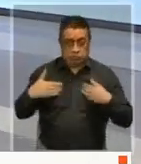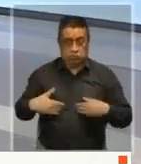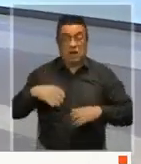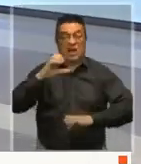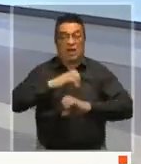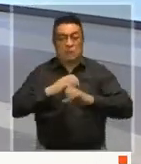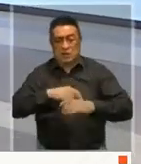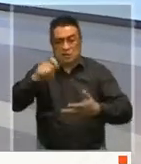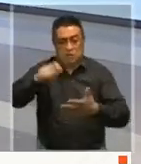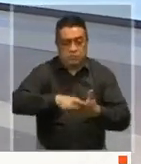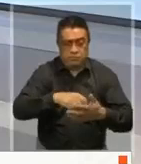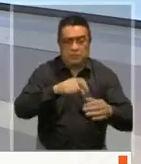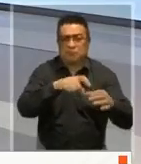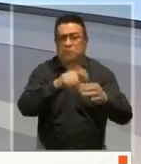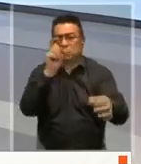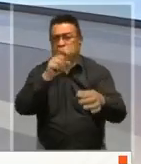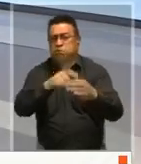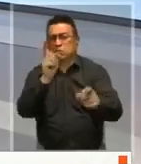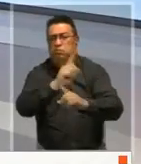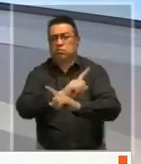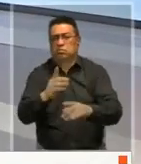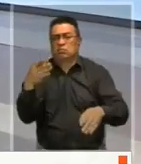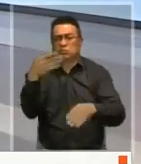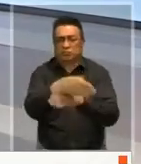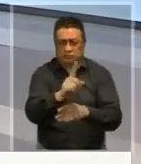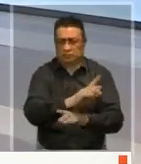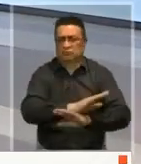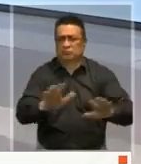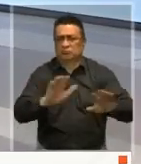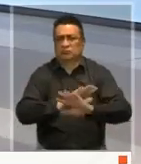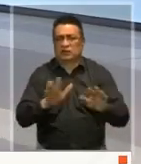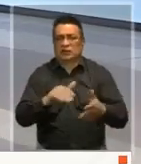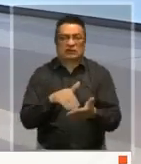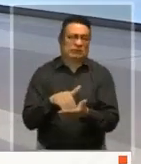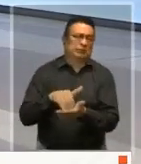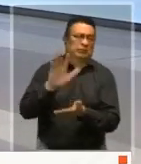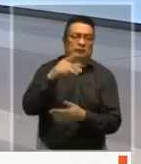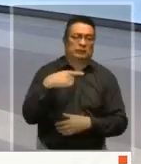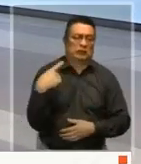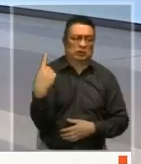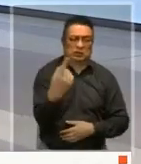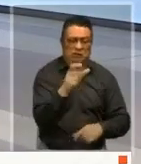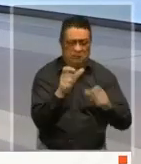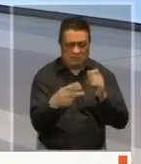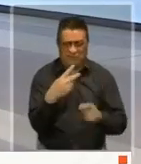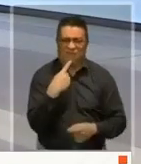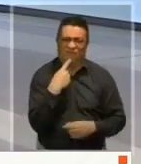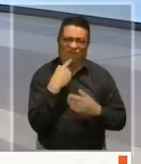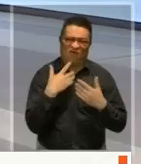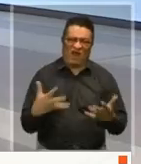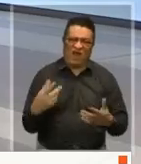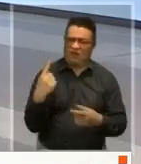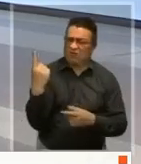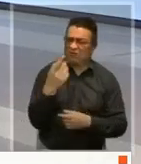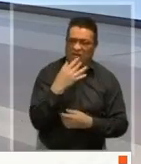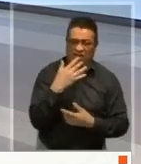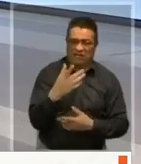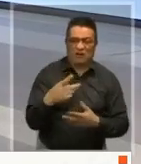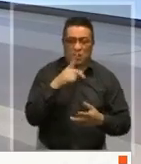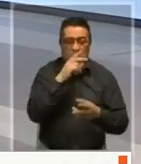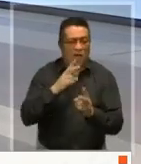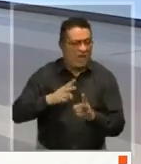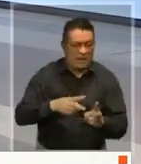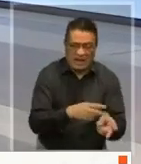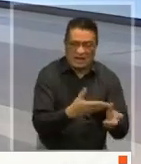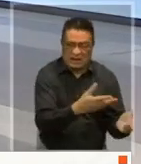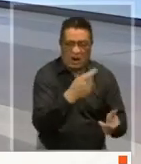los contratos publicitarios de algunos de los asistentes debido al rechazo que provocó en la ciudadanía este tipo de eventos en medio de una guerra